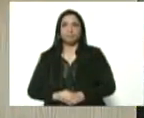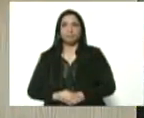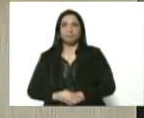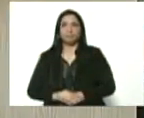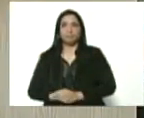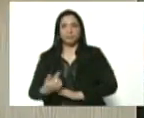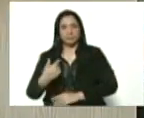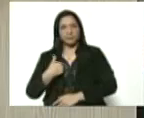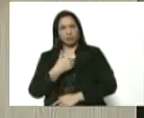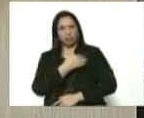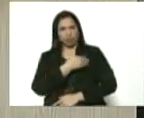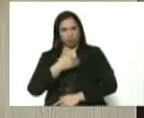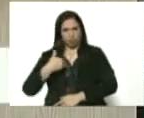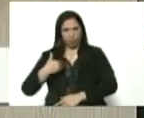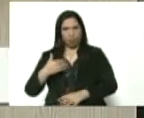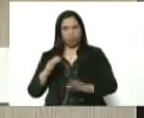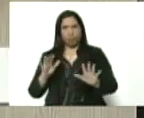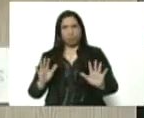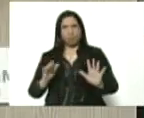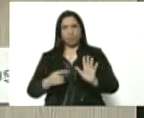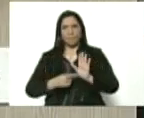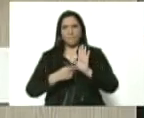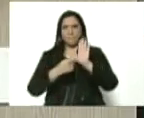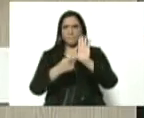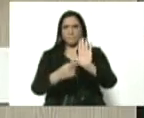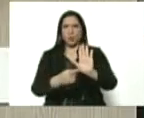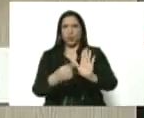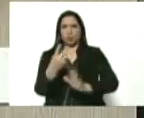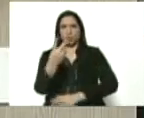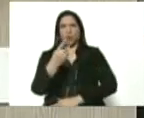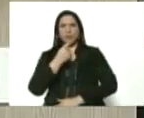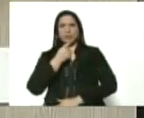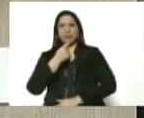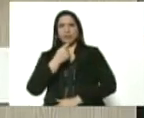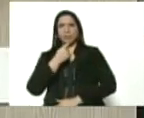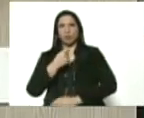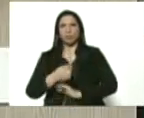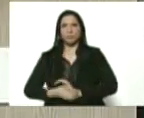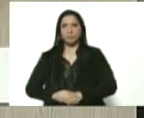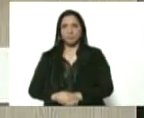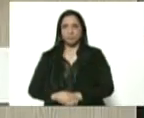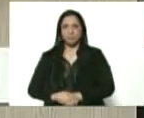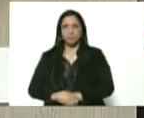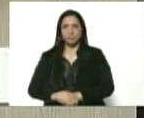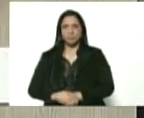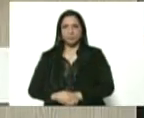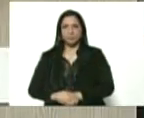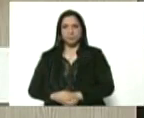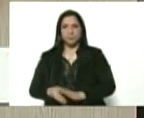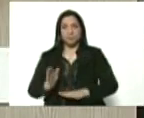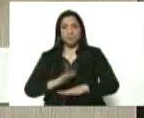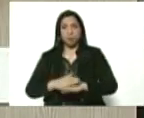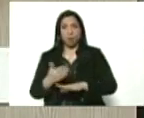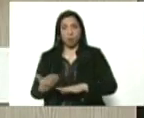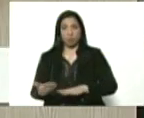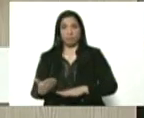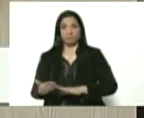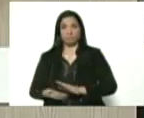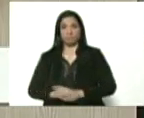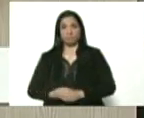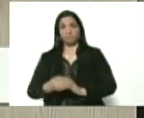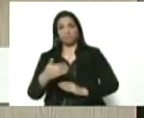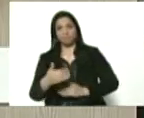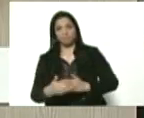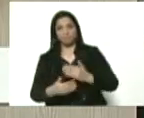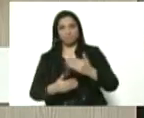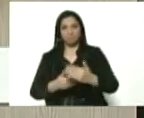Yo quisiera presentar dos testimonios, porque en la medida en que hemos